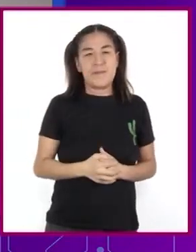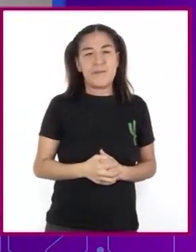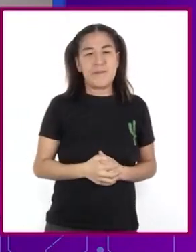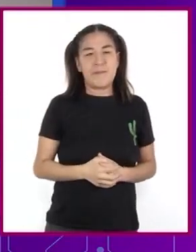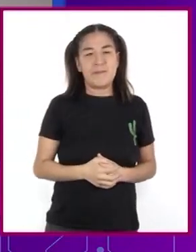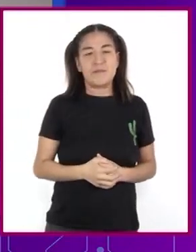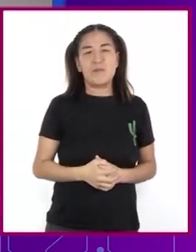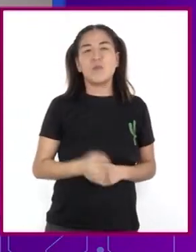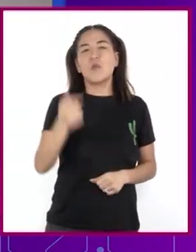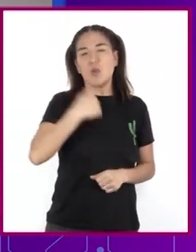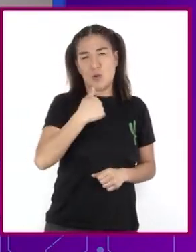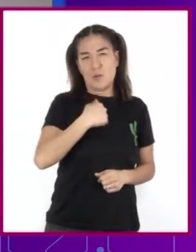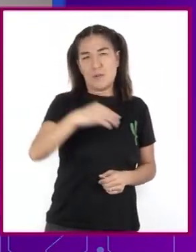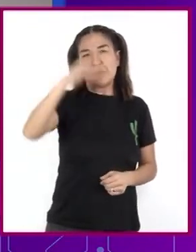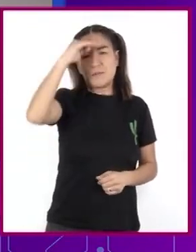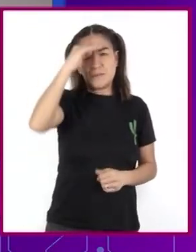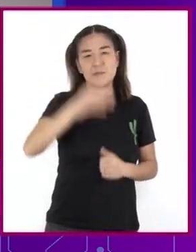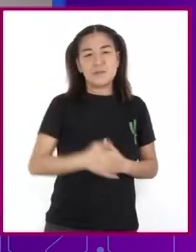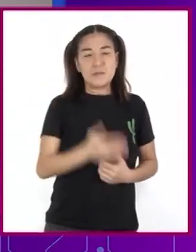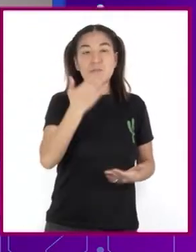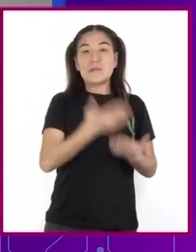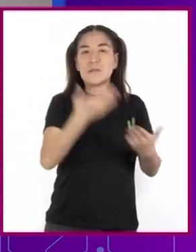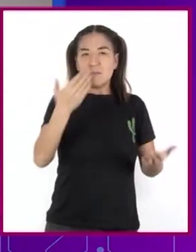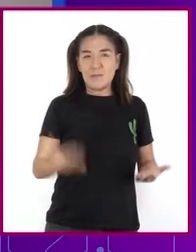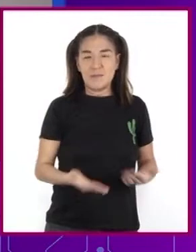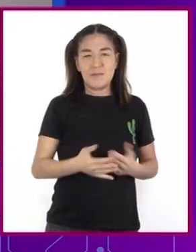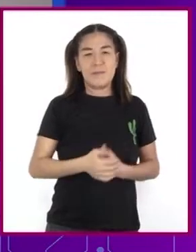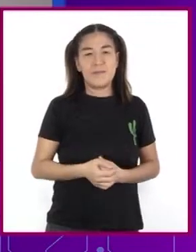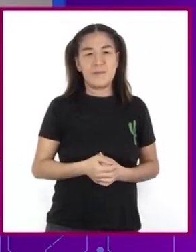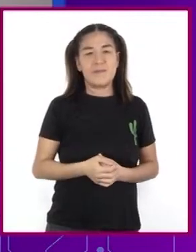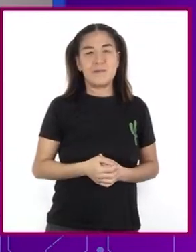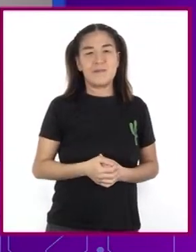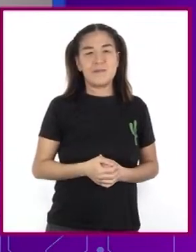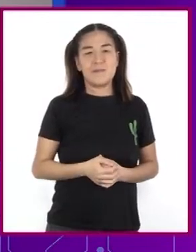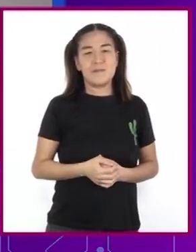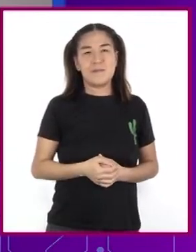Me parece que actualmente estamos viviendo